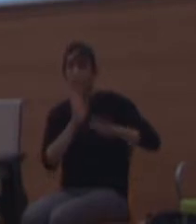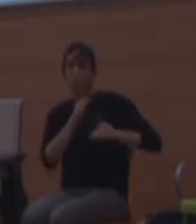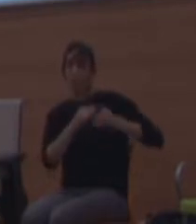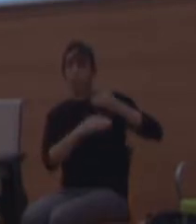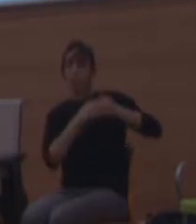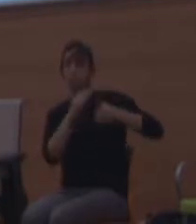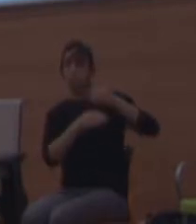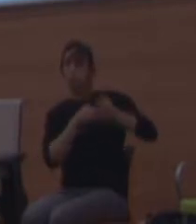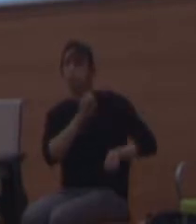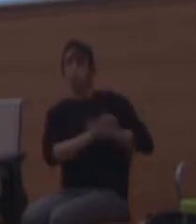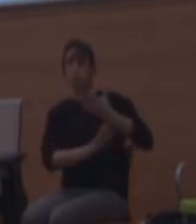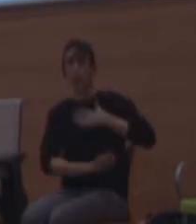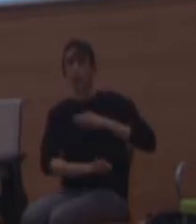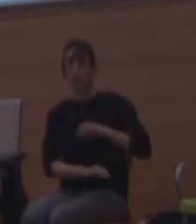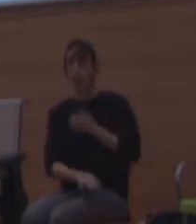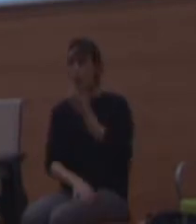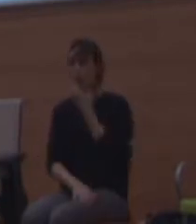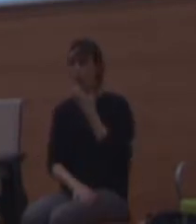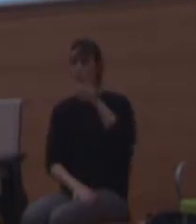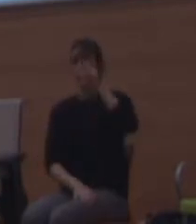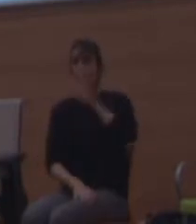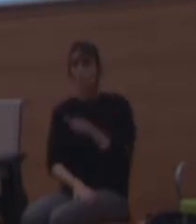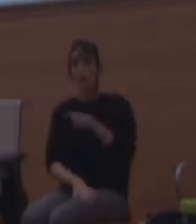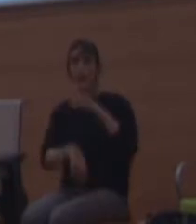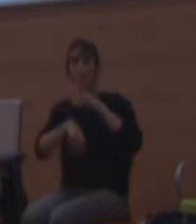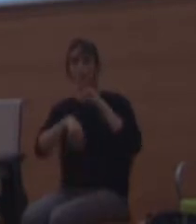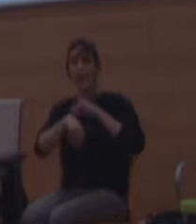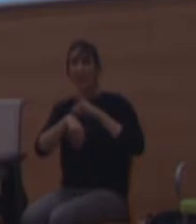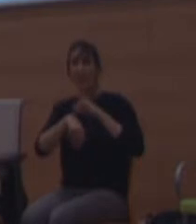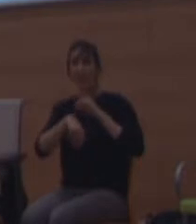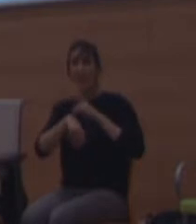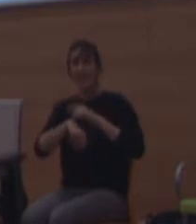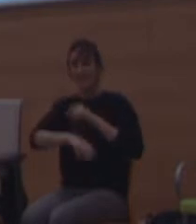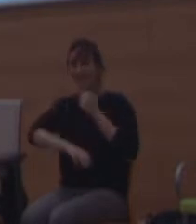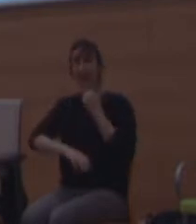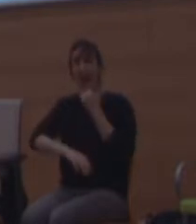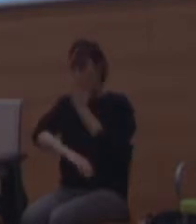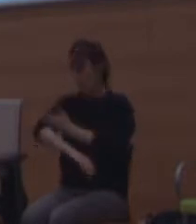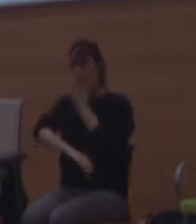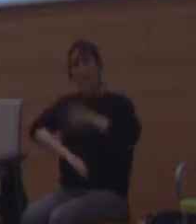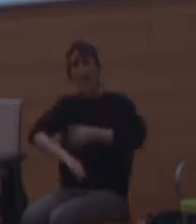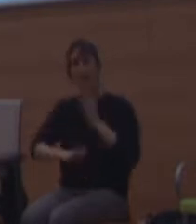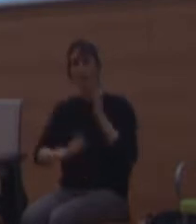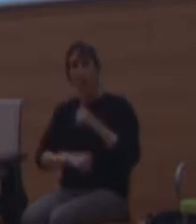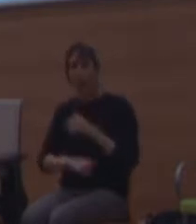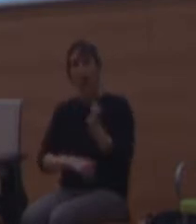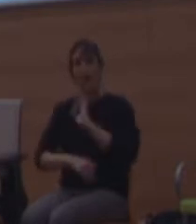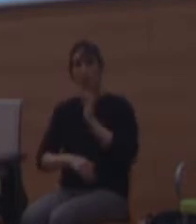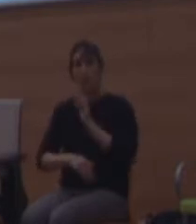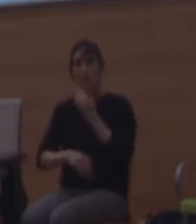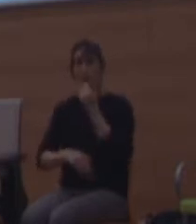Vamos a ver pacientes amputados, heridas muy feas, que realmente en los congresos